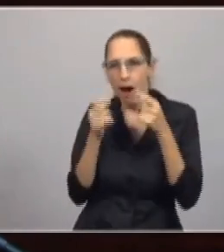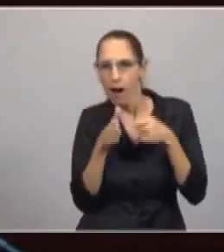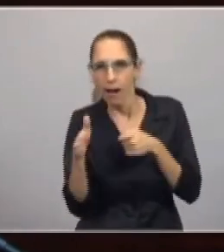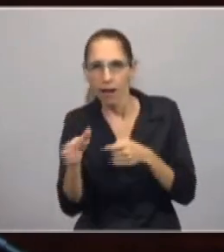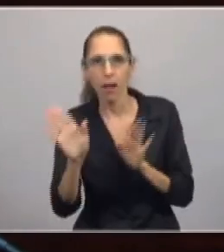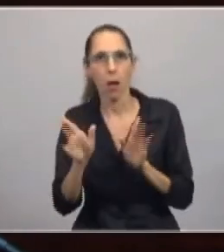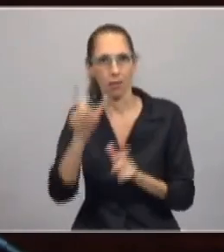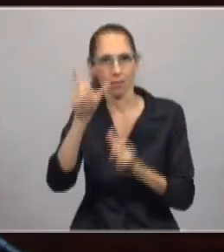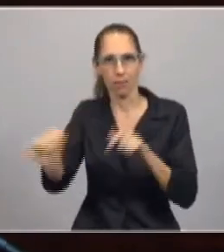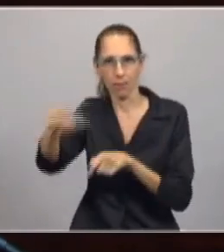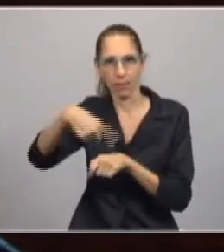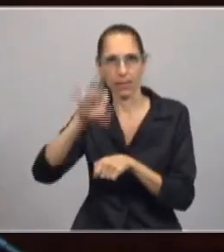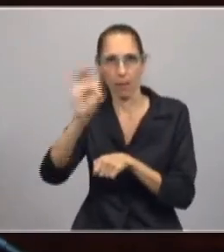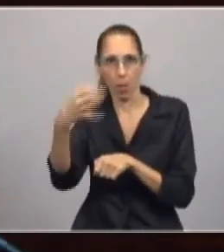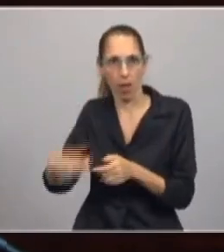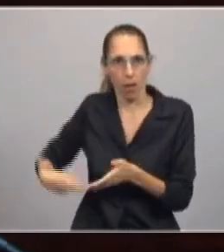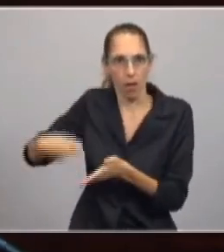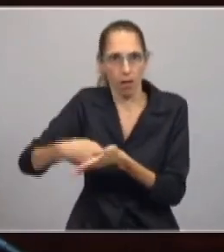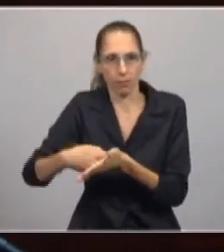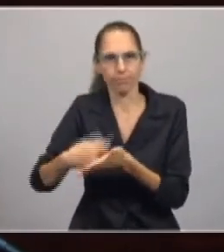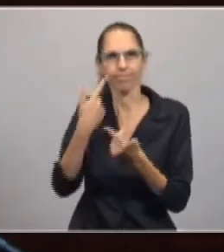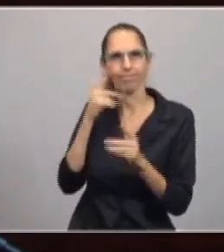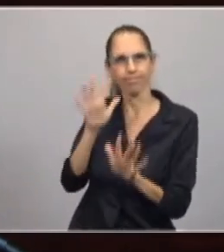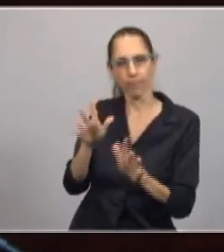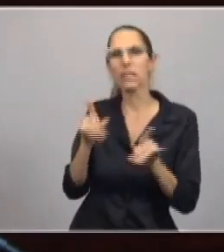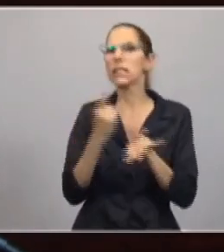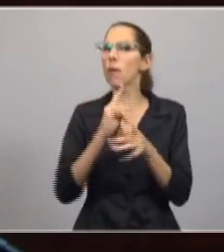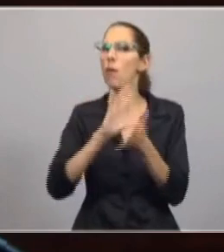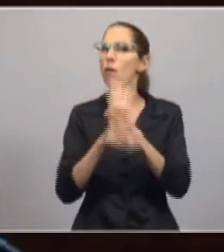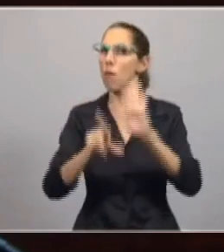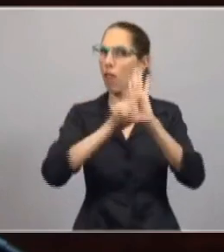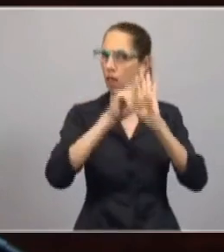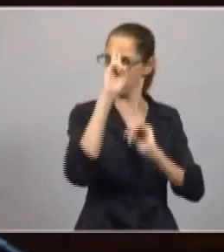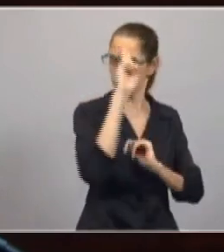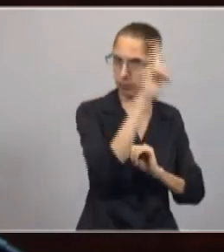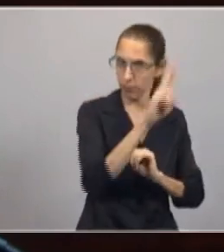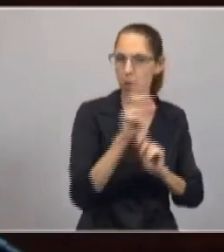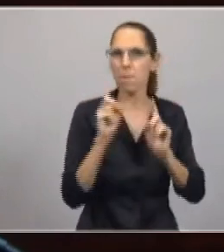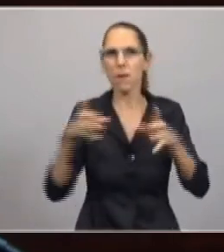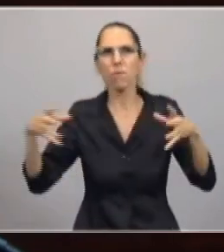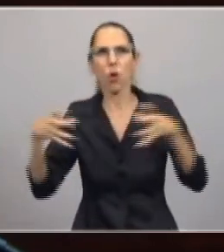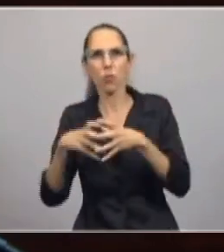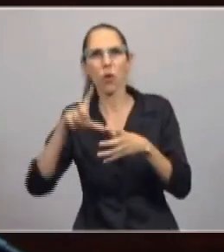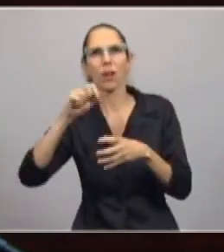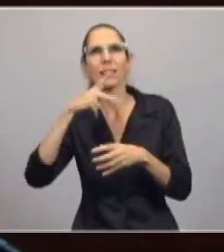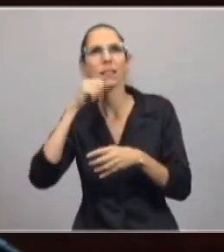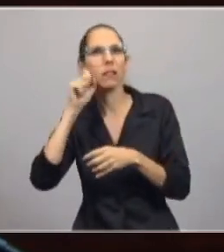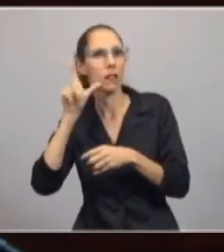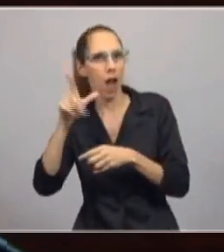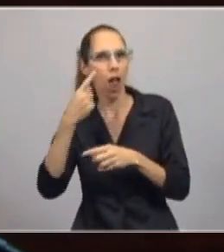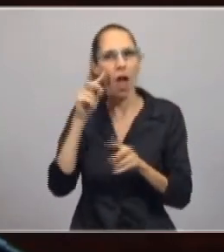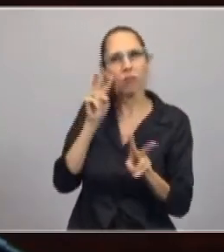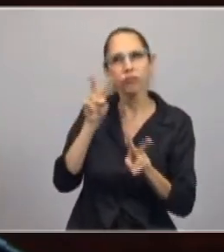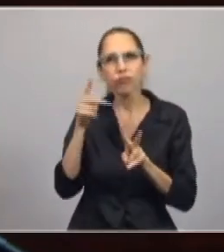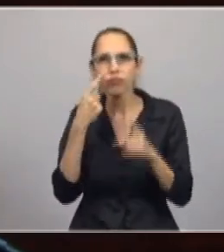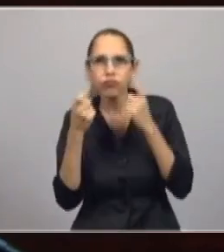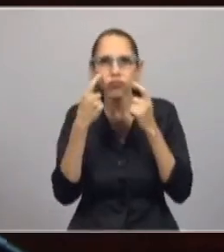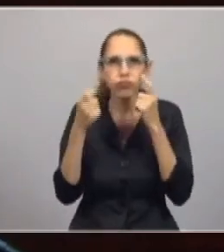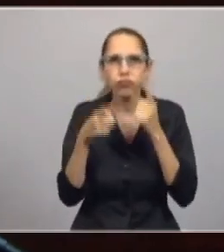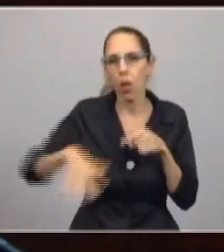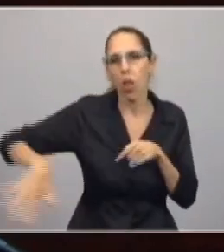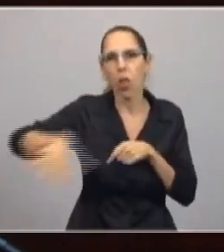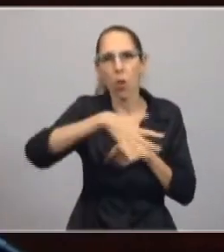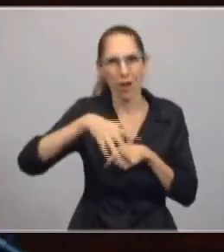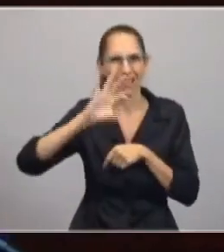contributiva. Dentro de la ley, como los operativos de fiscalización catastral enfocados en zonas de alta